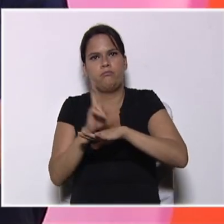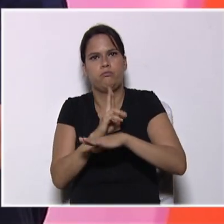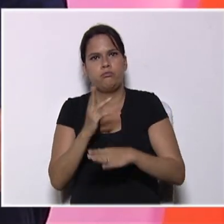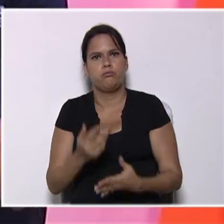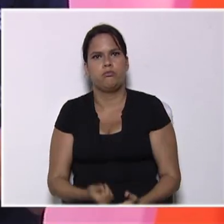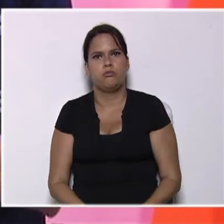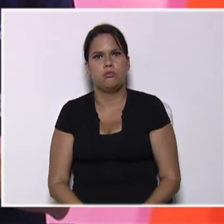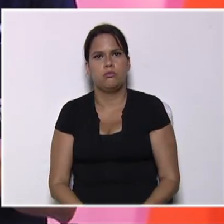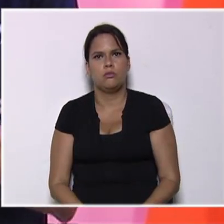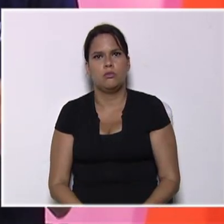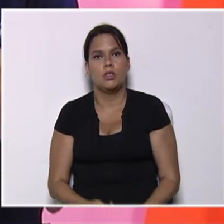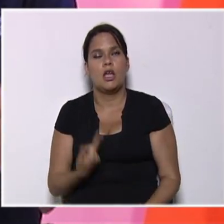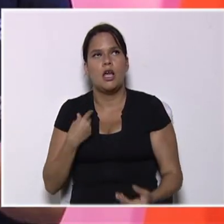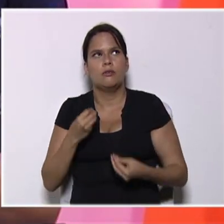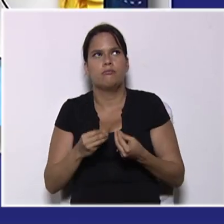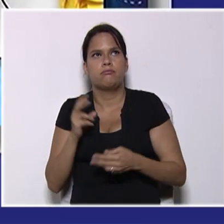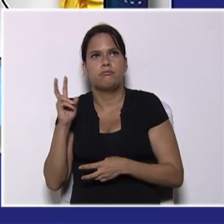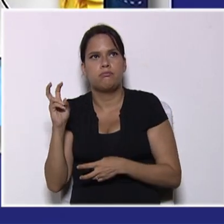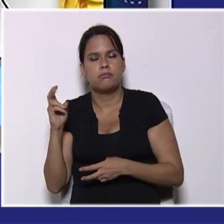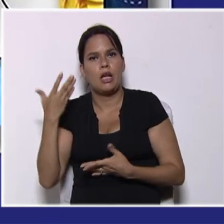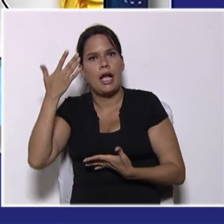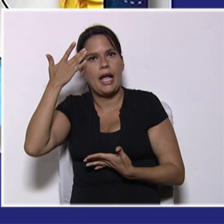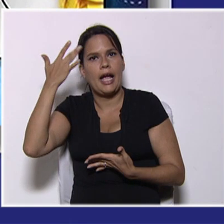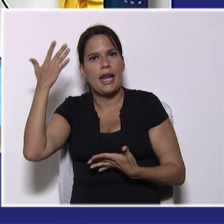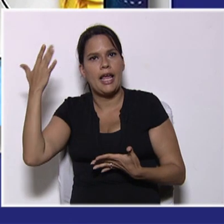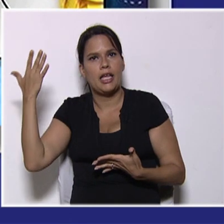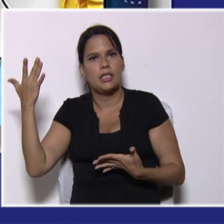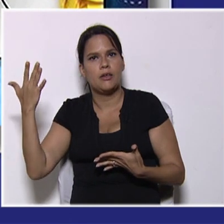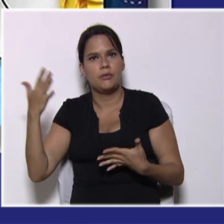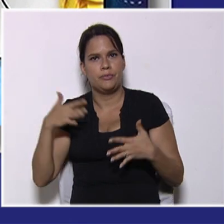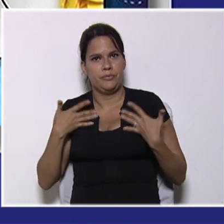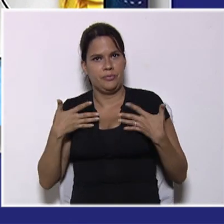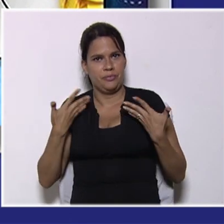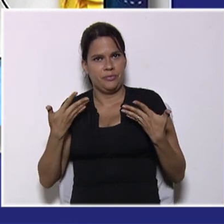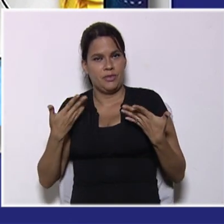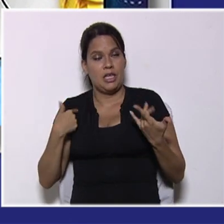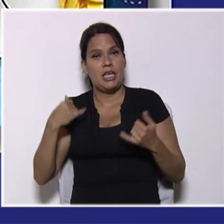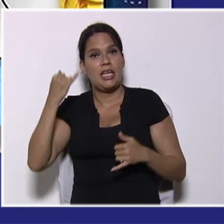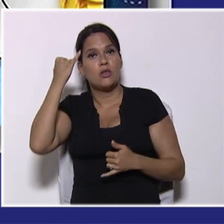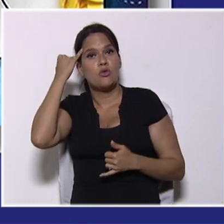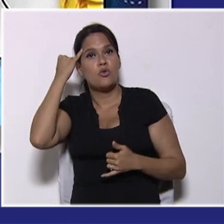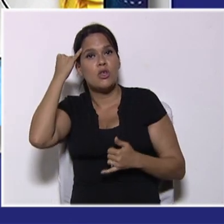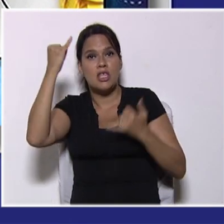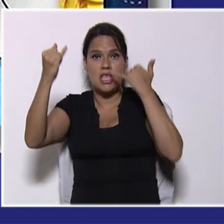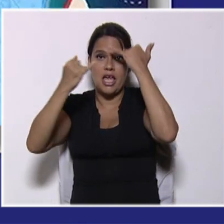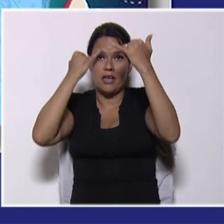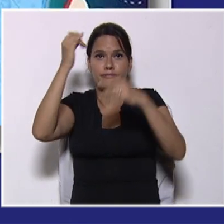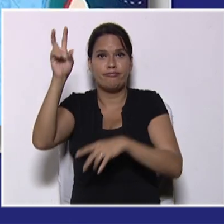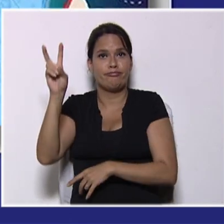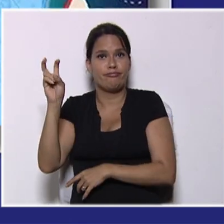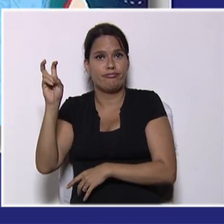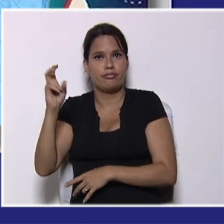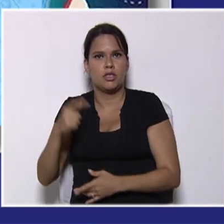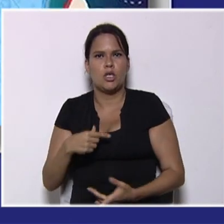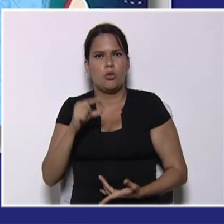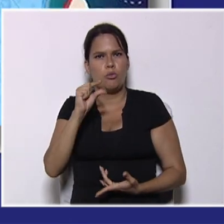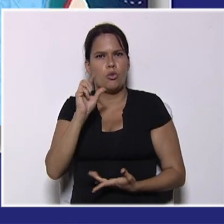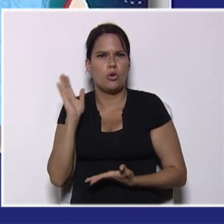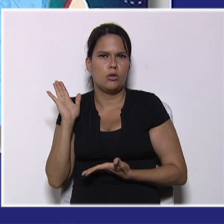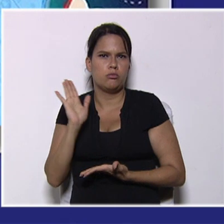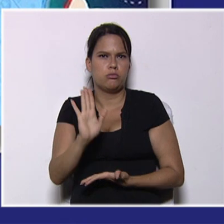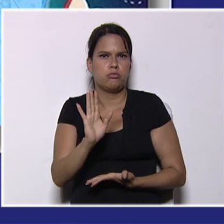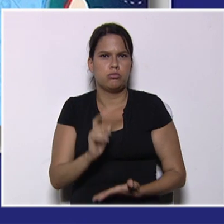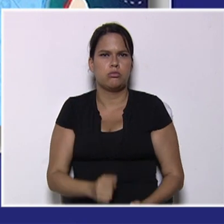es ser innovadores, ser creativos, entusiastas y que tu idea sea original. Y es un poco lo que les traigo aquí a